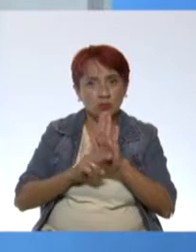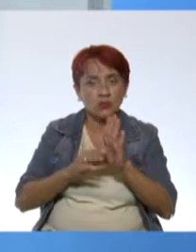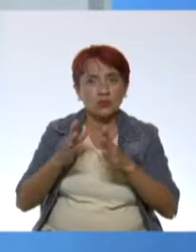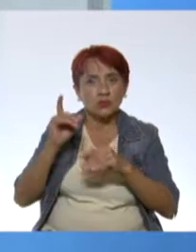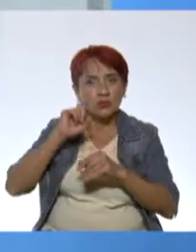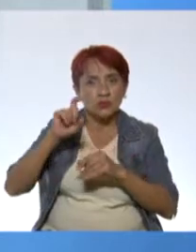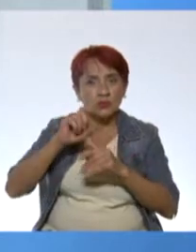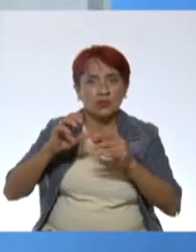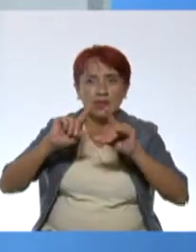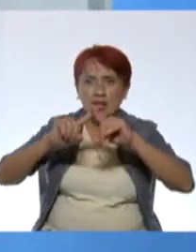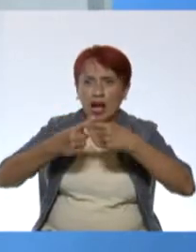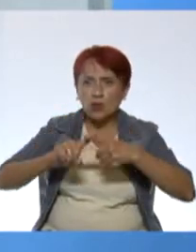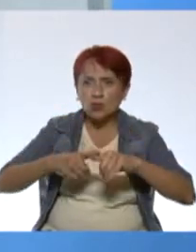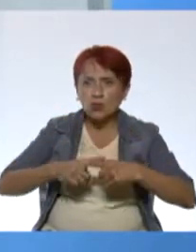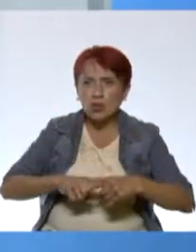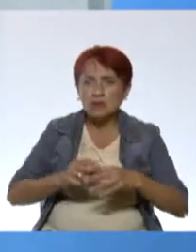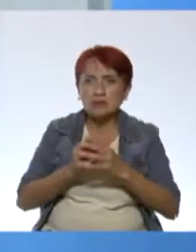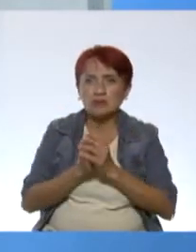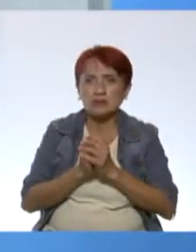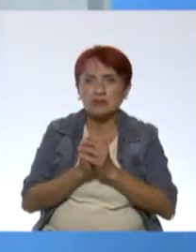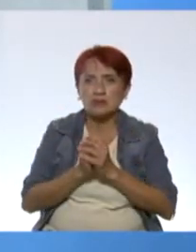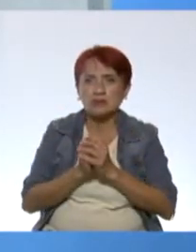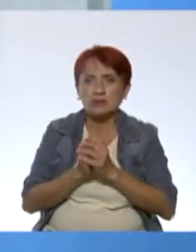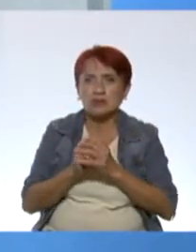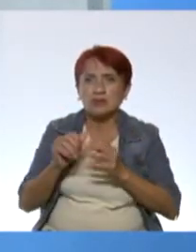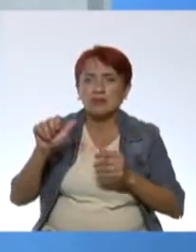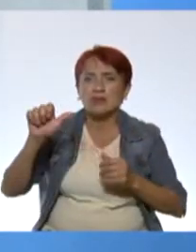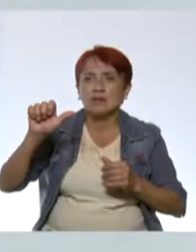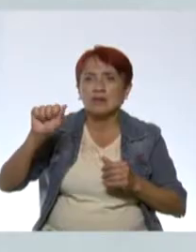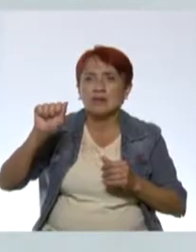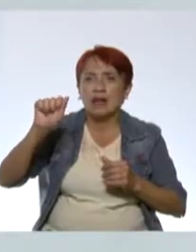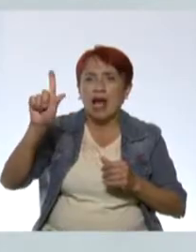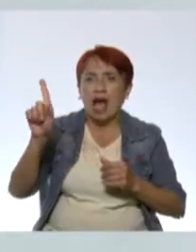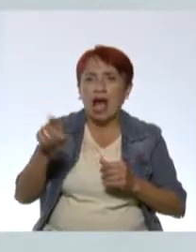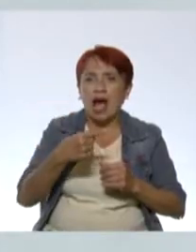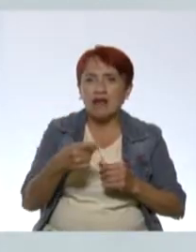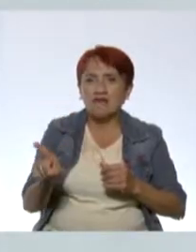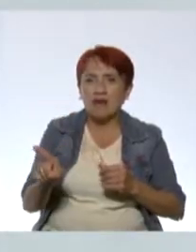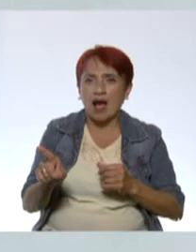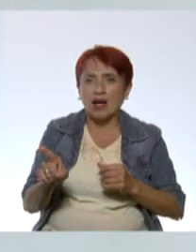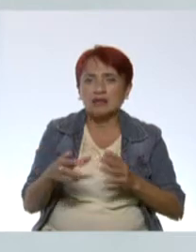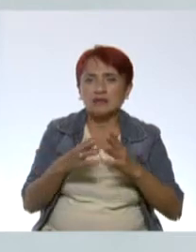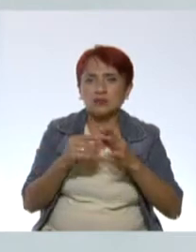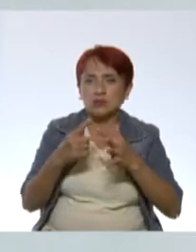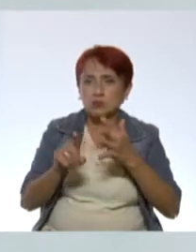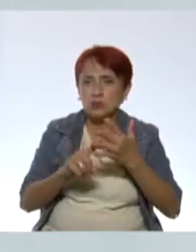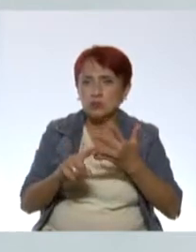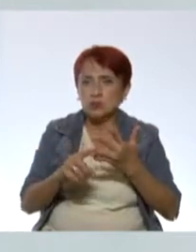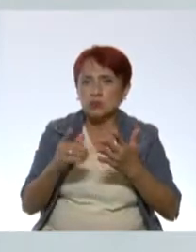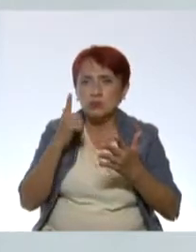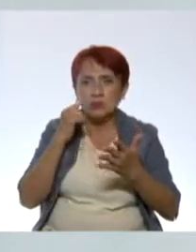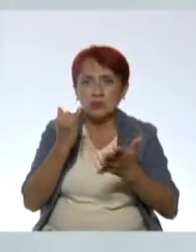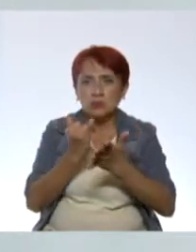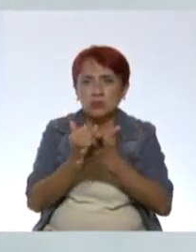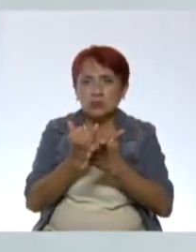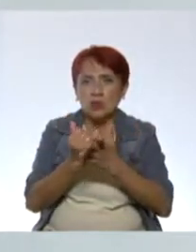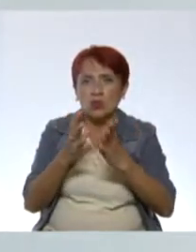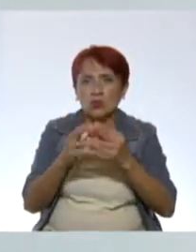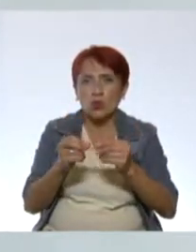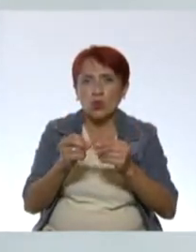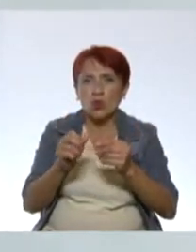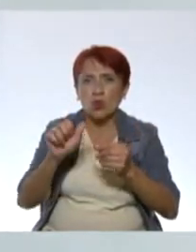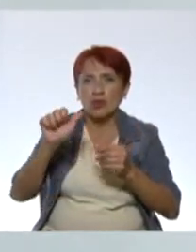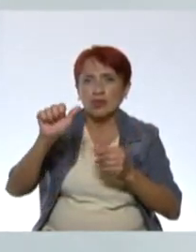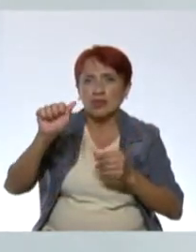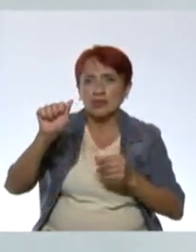proceso de calcular alfa, que va a ser igual a la tangente a la menos